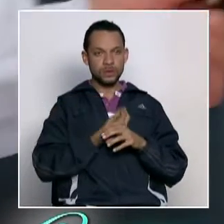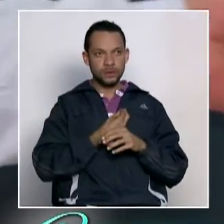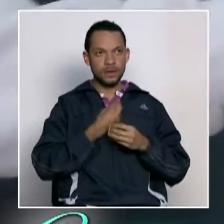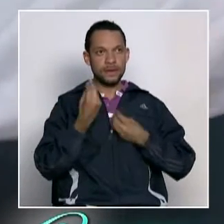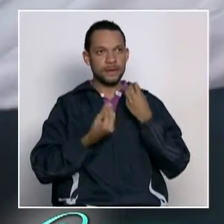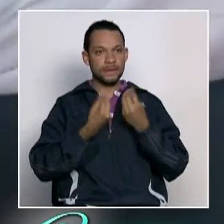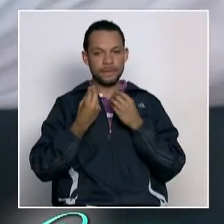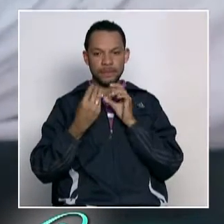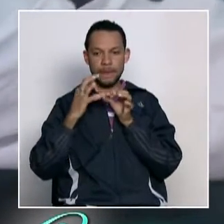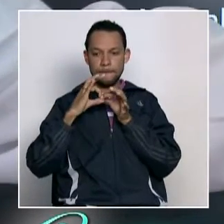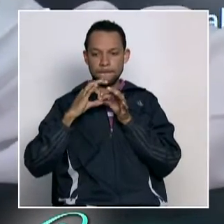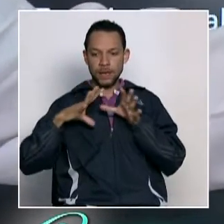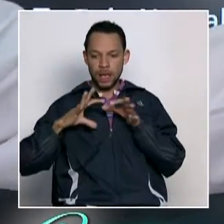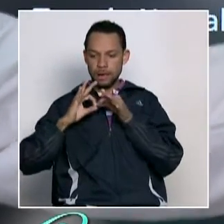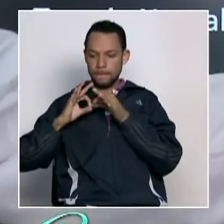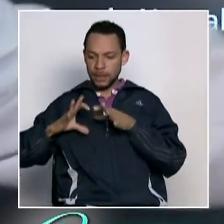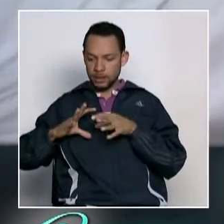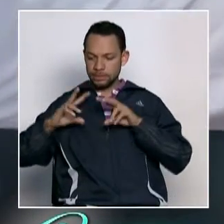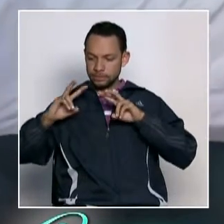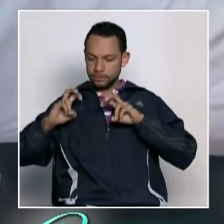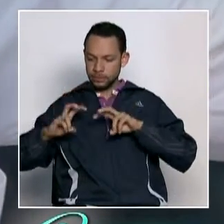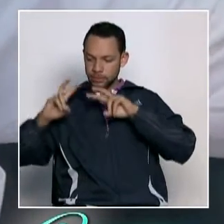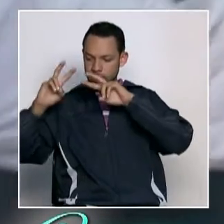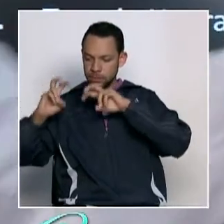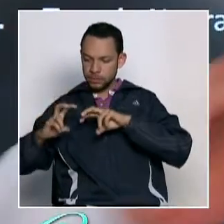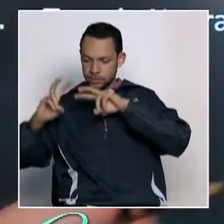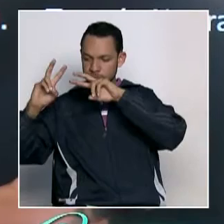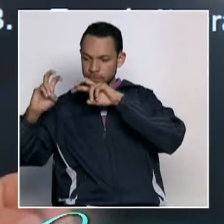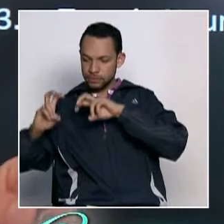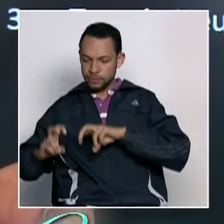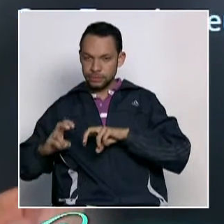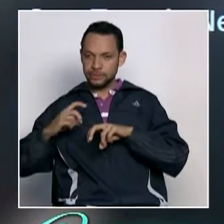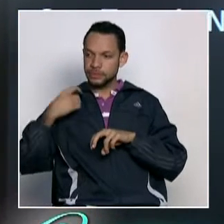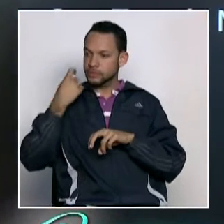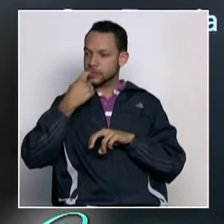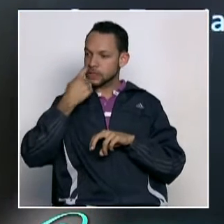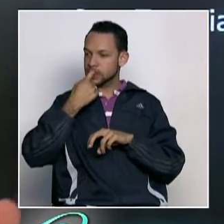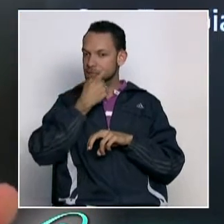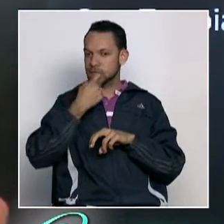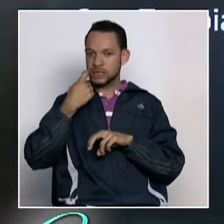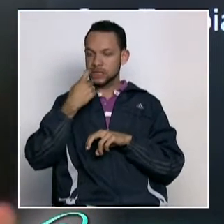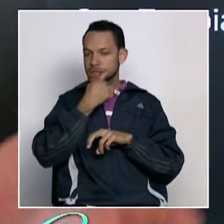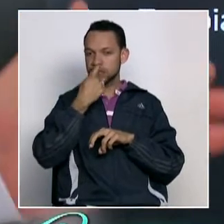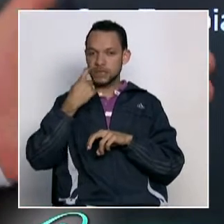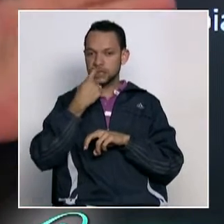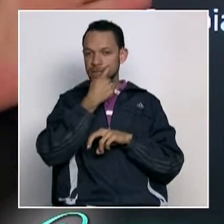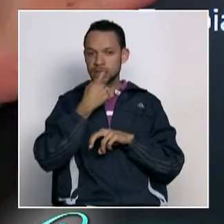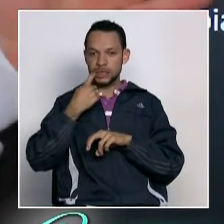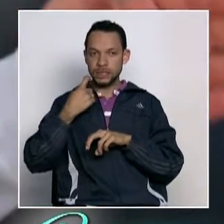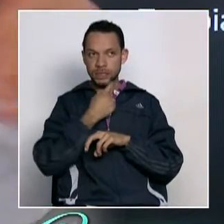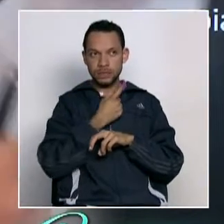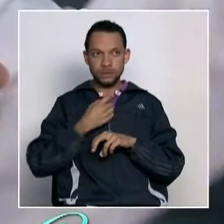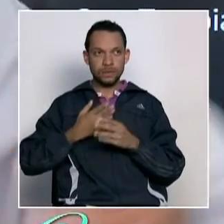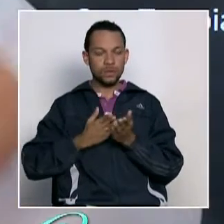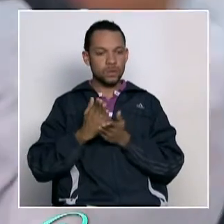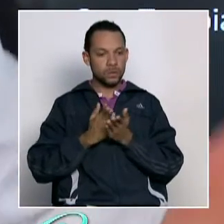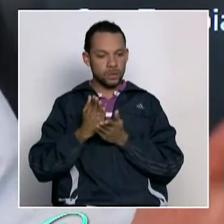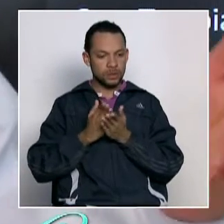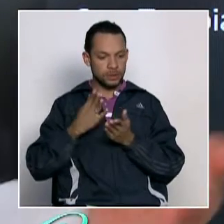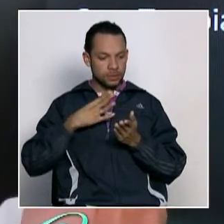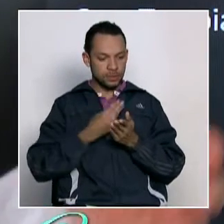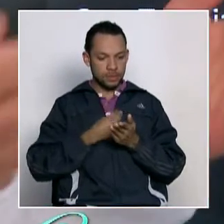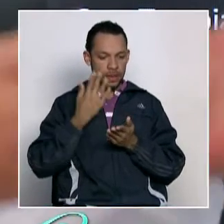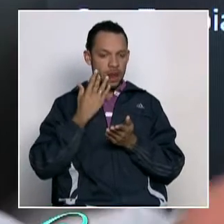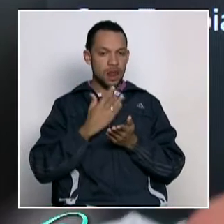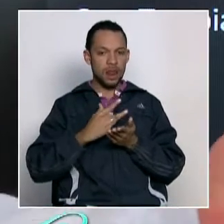Al examen clínico simplemente sugerimos hacer la exodoncia del canino, sacar ese canino que está incluido, limpiar